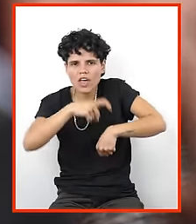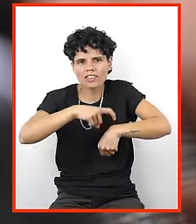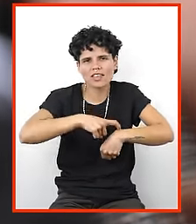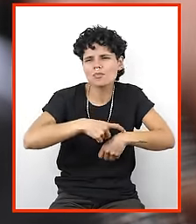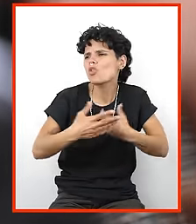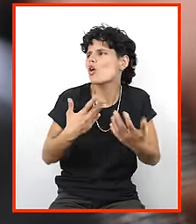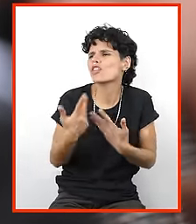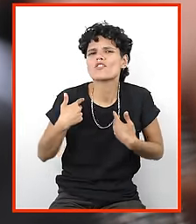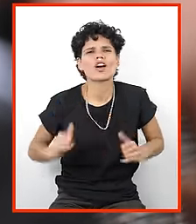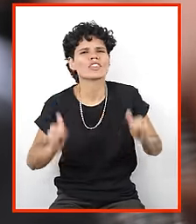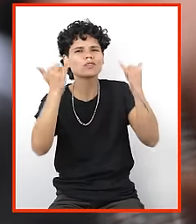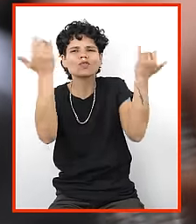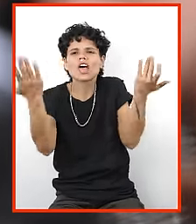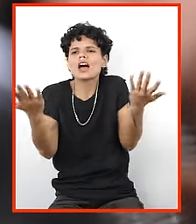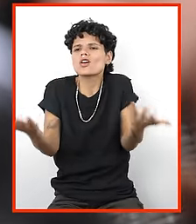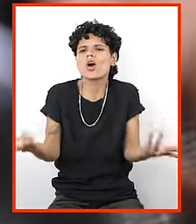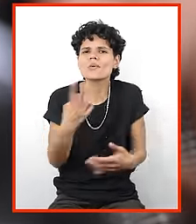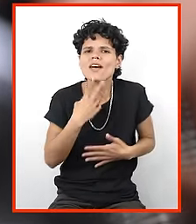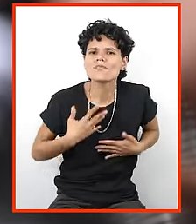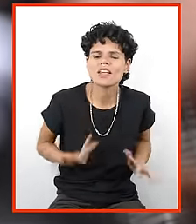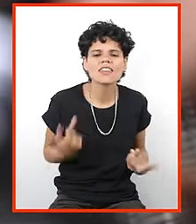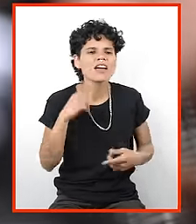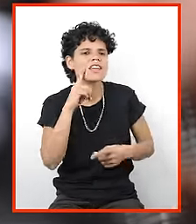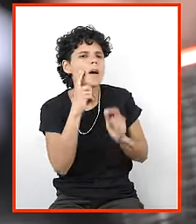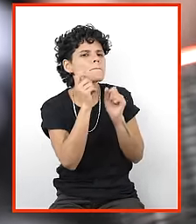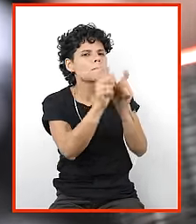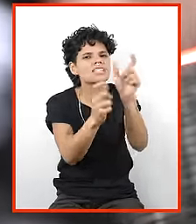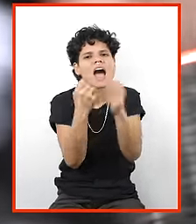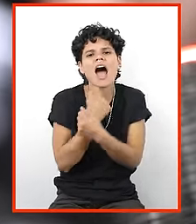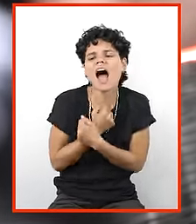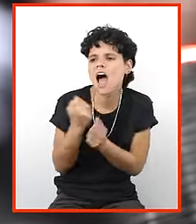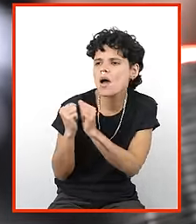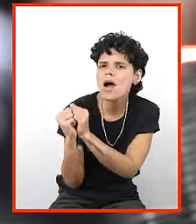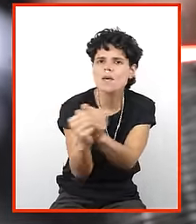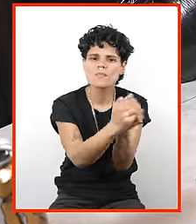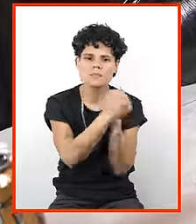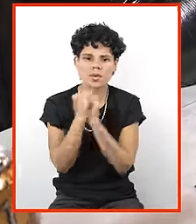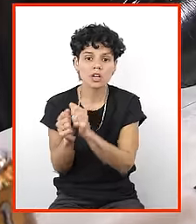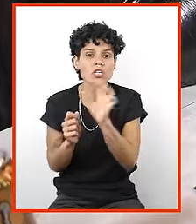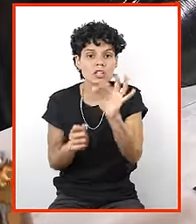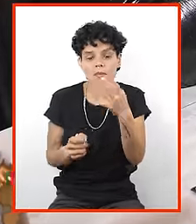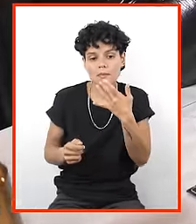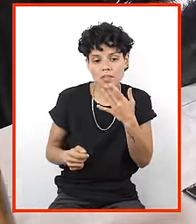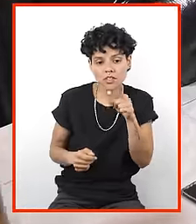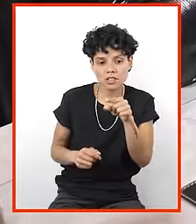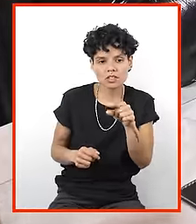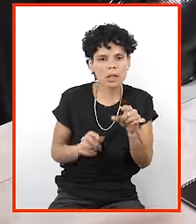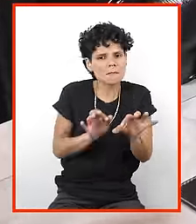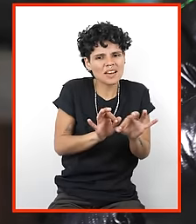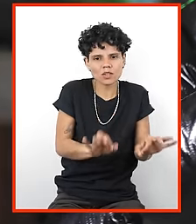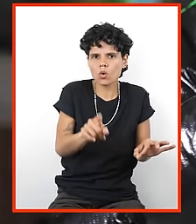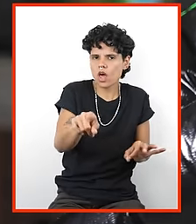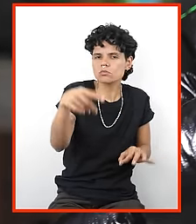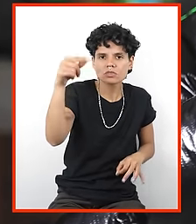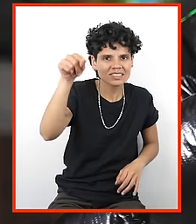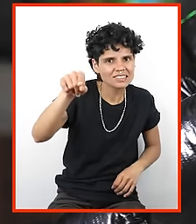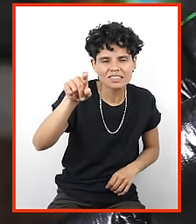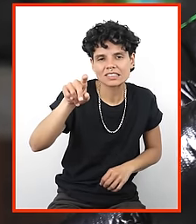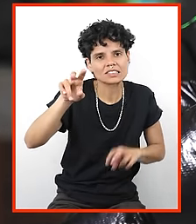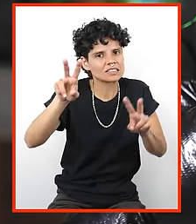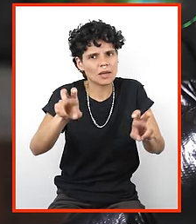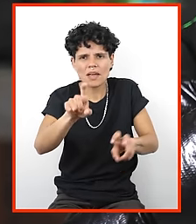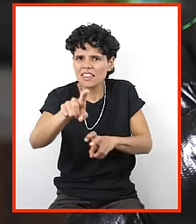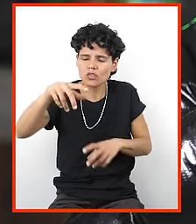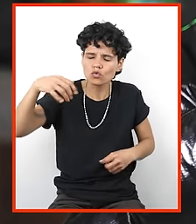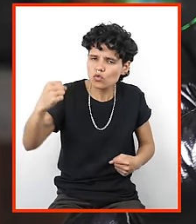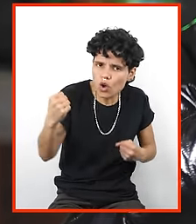tiempo para disfrutar la vida, para disfrutar con quienes uno ama, con un amigo. En particular, tiene demasiado dejado tal asunto.